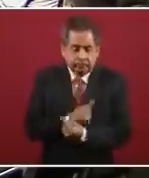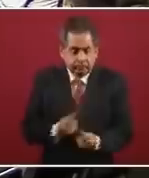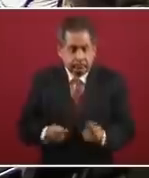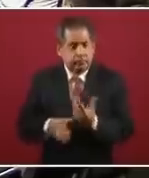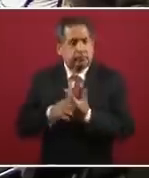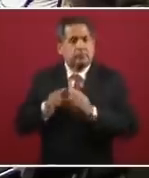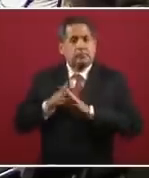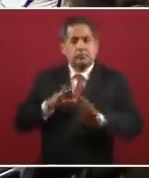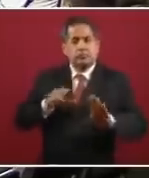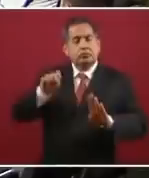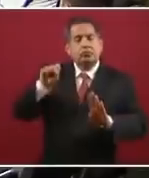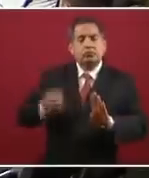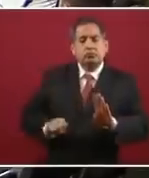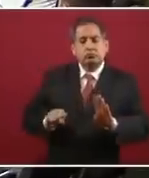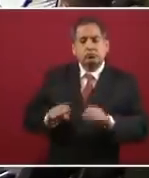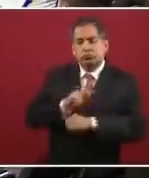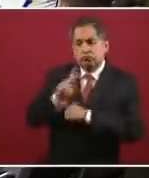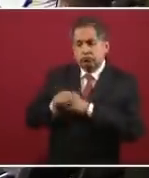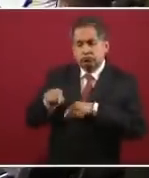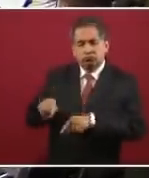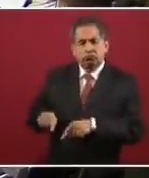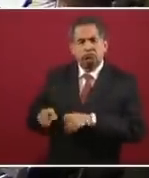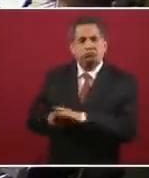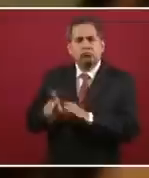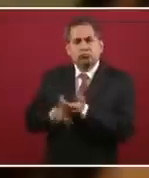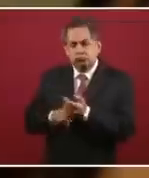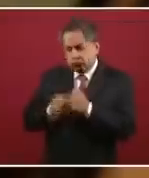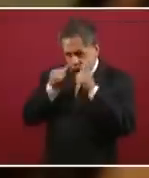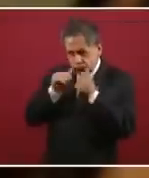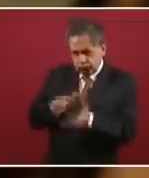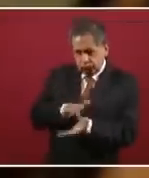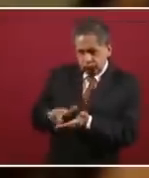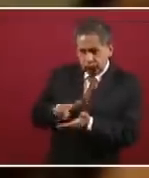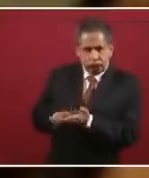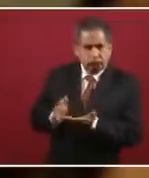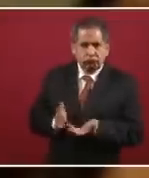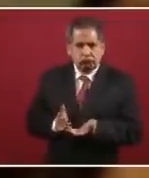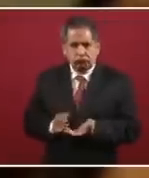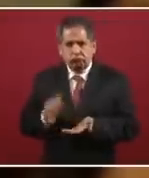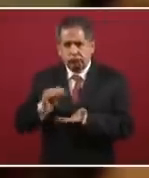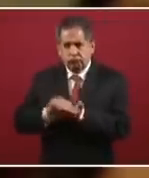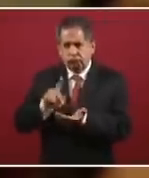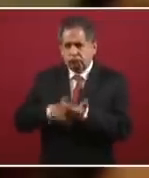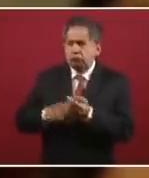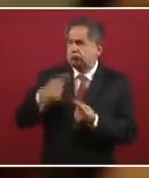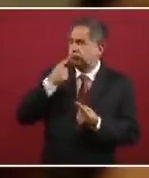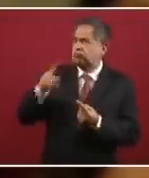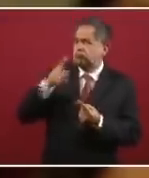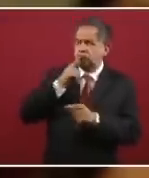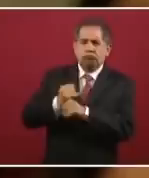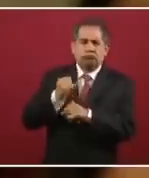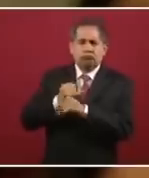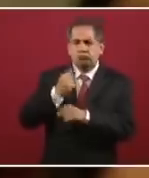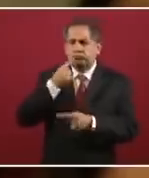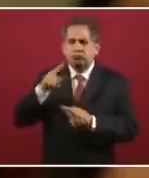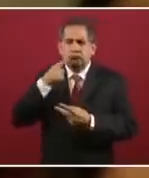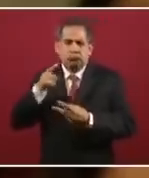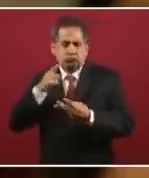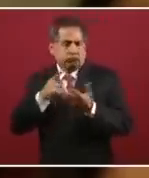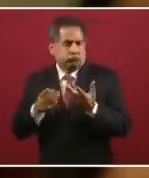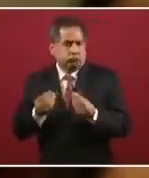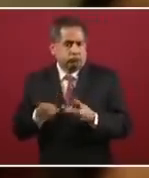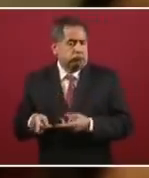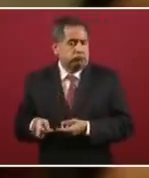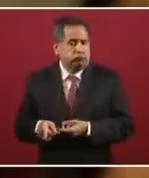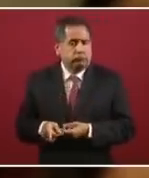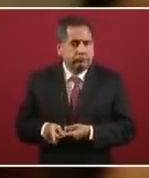están en el sur del país, ¿qué tanto se les está apoyando? Porque sigue habiendo denuncias en redes sociales de que prácticamente